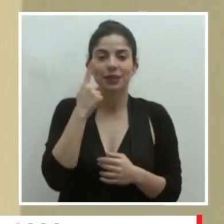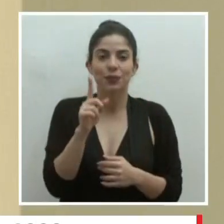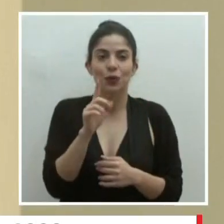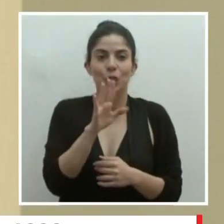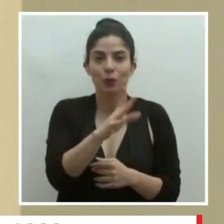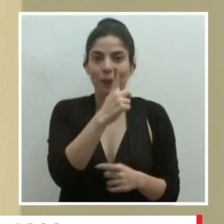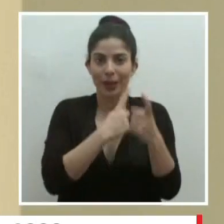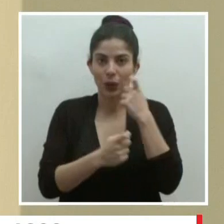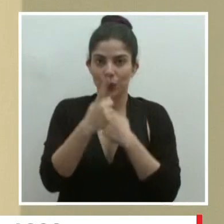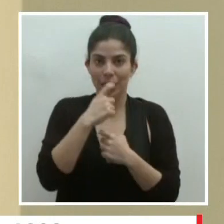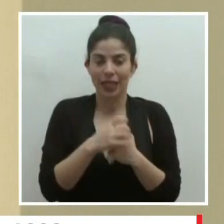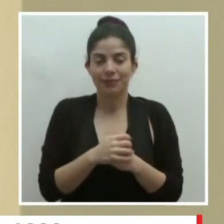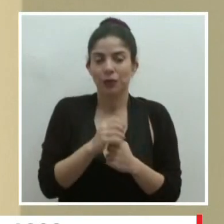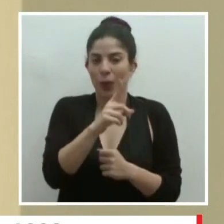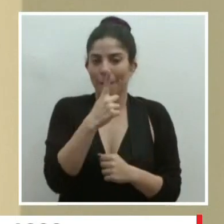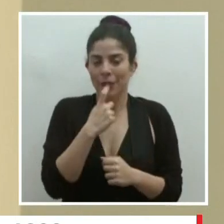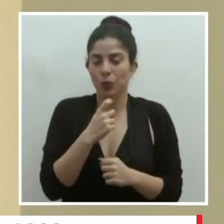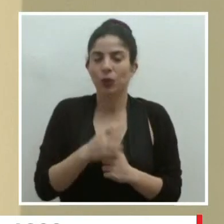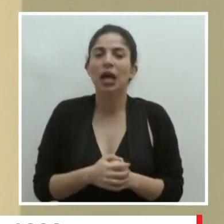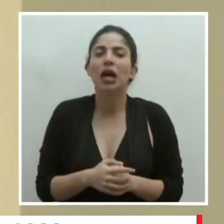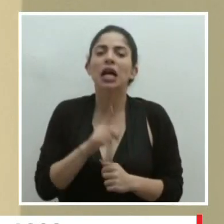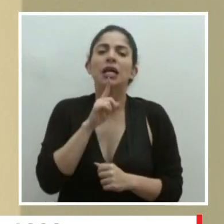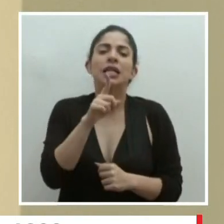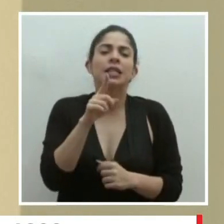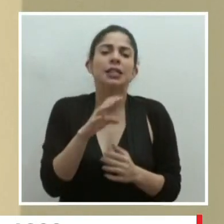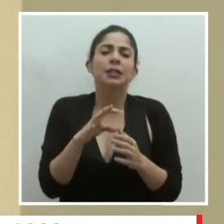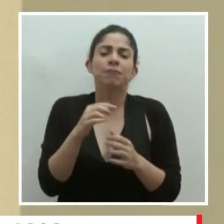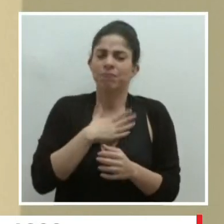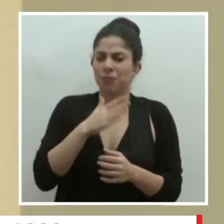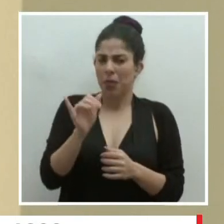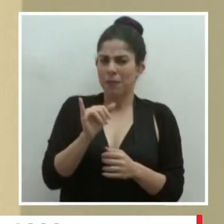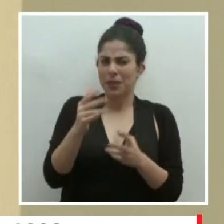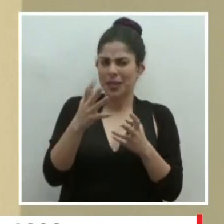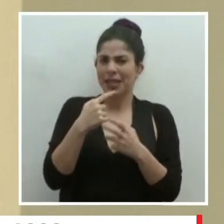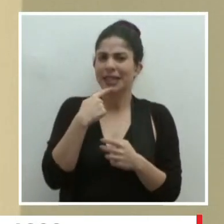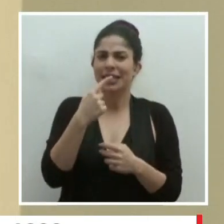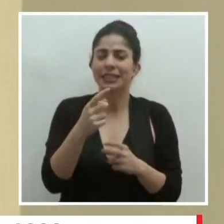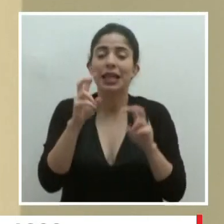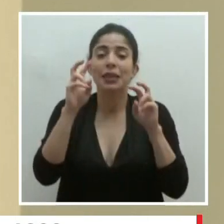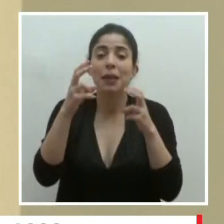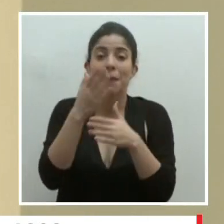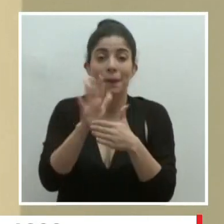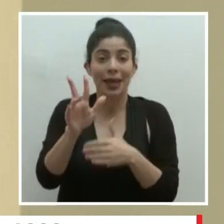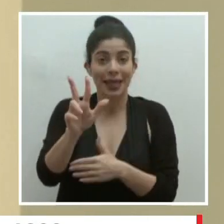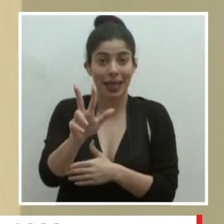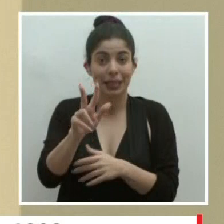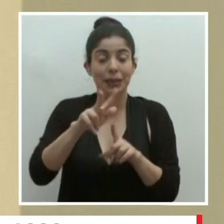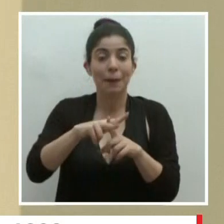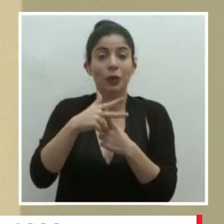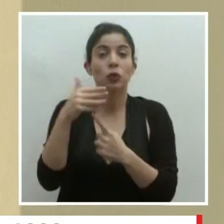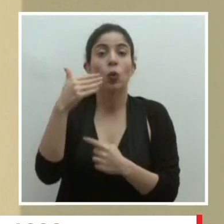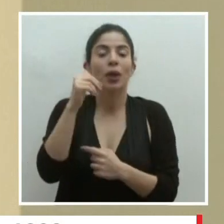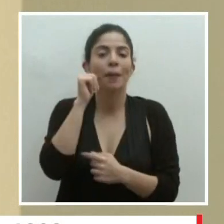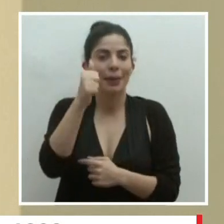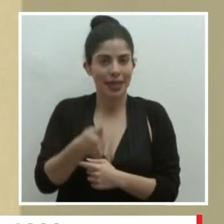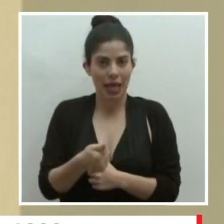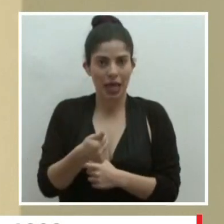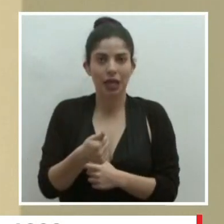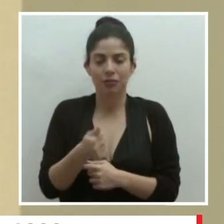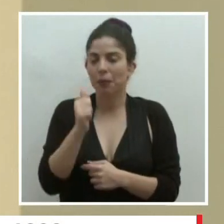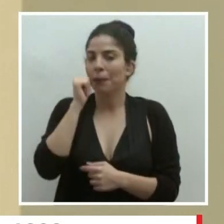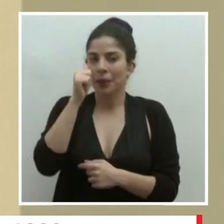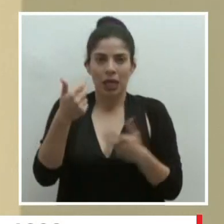las preguntas o la pregunta. Con respecto, yo también quería decir que el asunto de la fase 3 empieza a regir a partir de mañana.